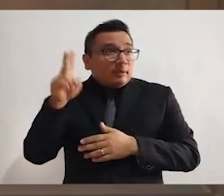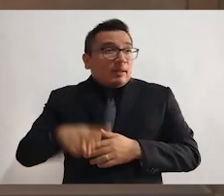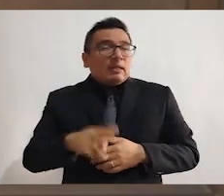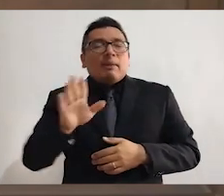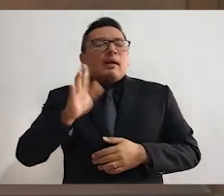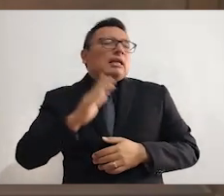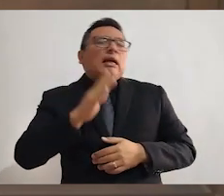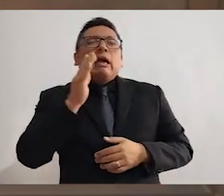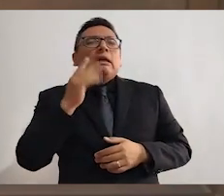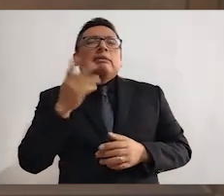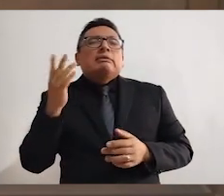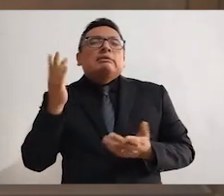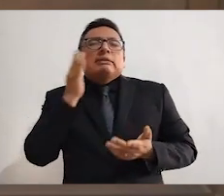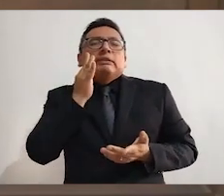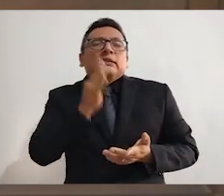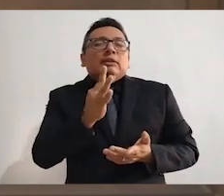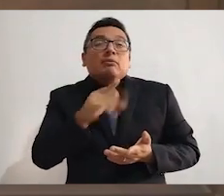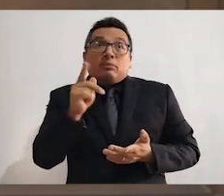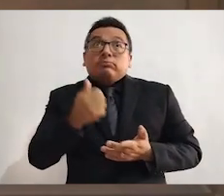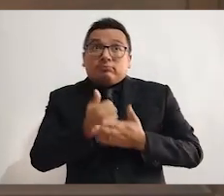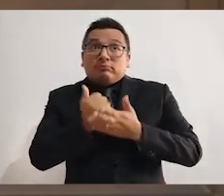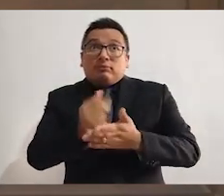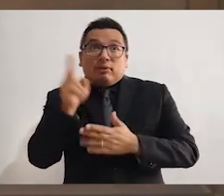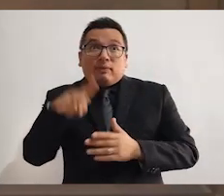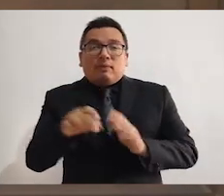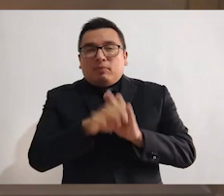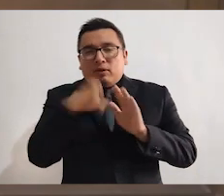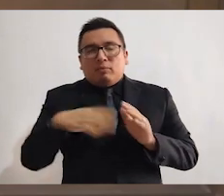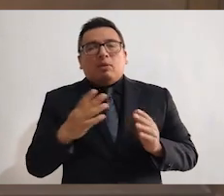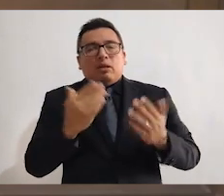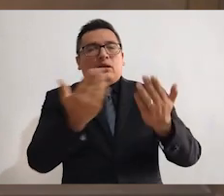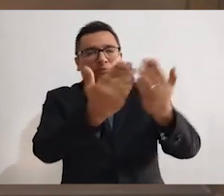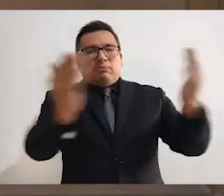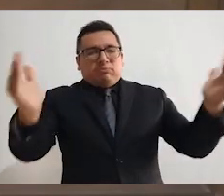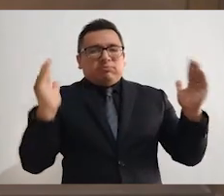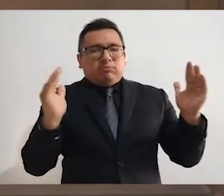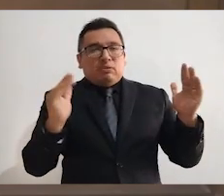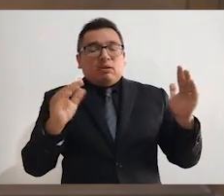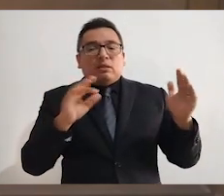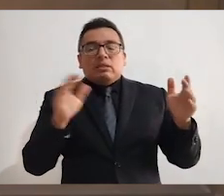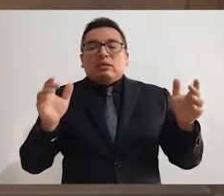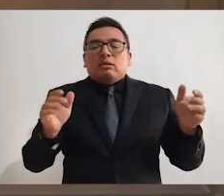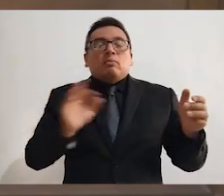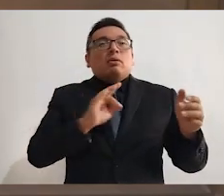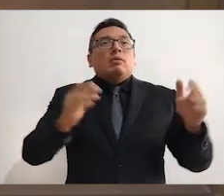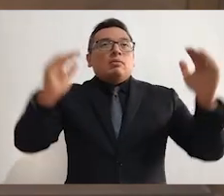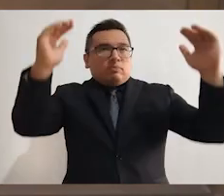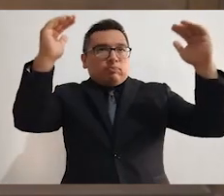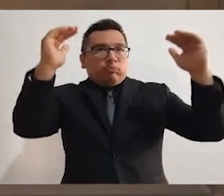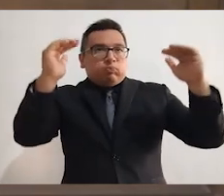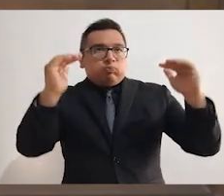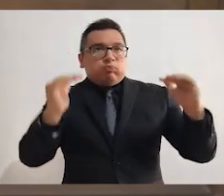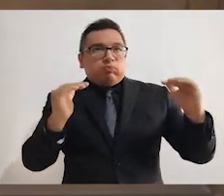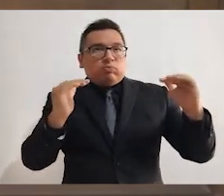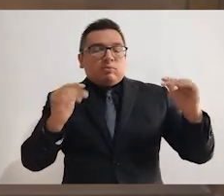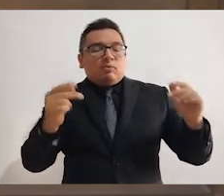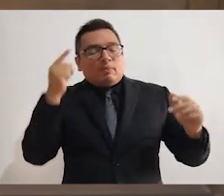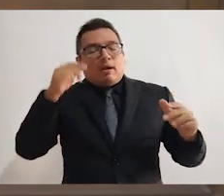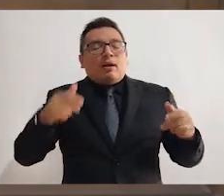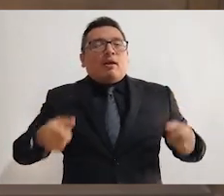personas el poder votar, como puede ser una mampara que se pueda mover. O sea, son detalles muy pequeños que